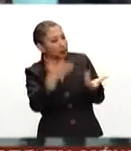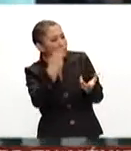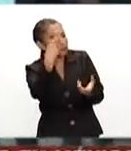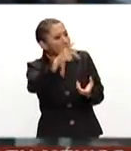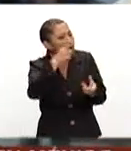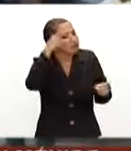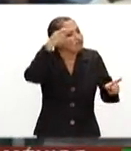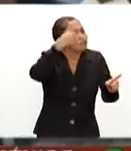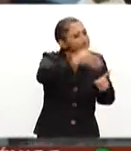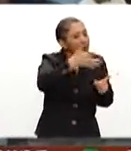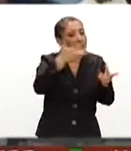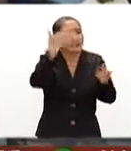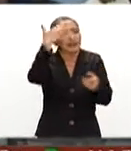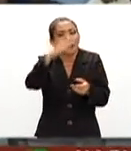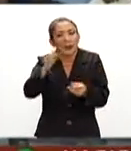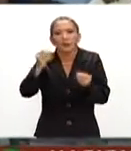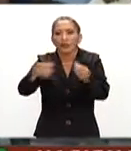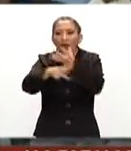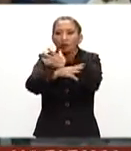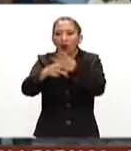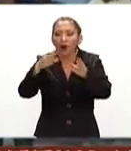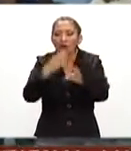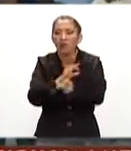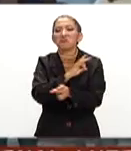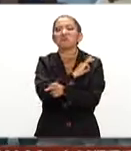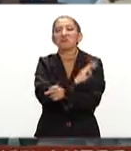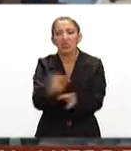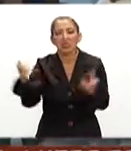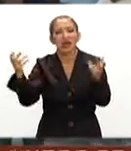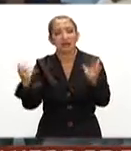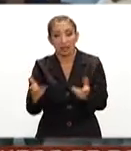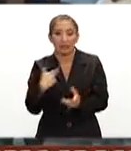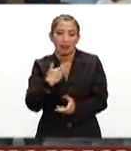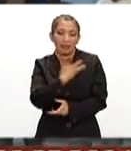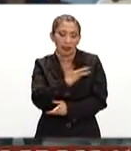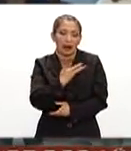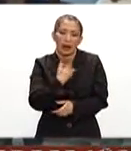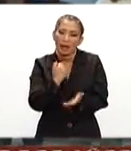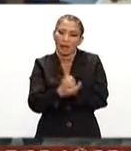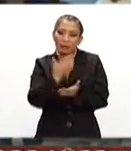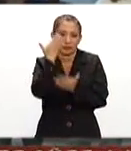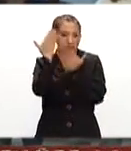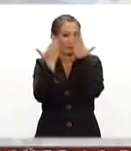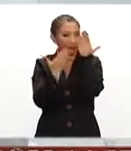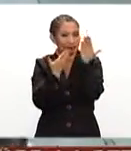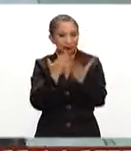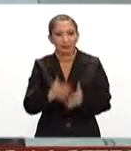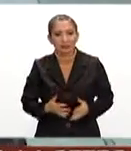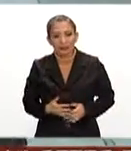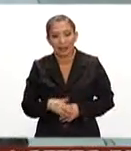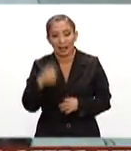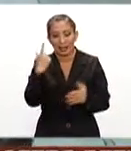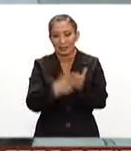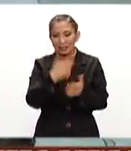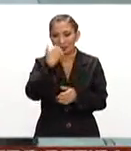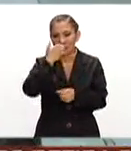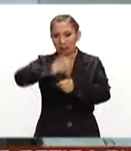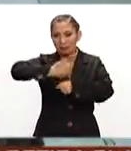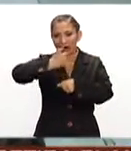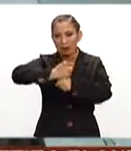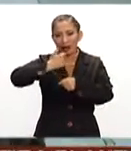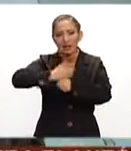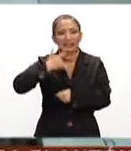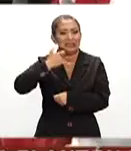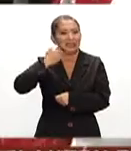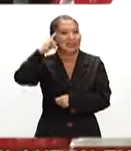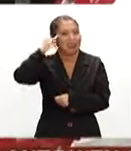y saber que hay muchas cosas que son posibles si se tiene una buena educación. En la escuela primaria Esfuerzo